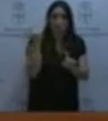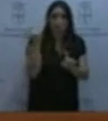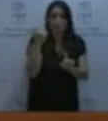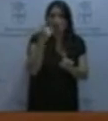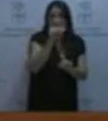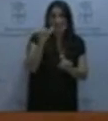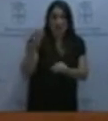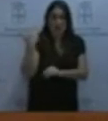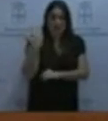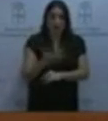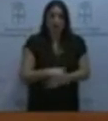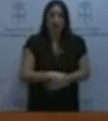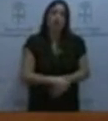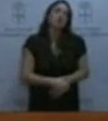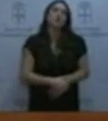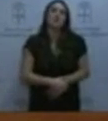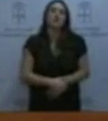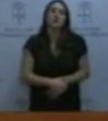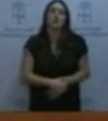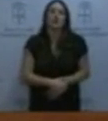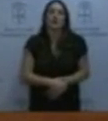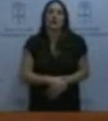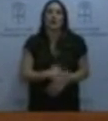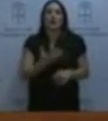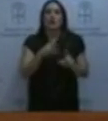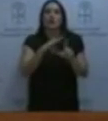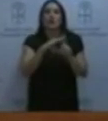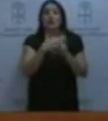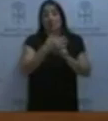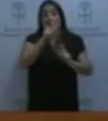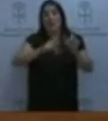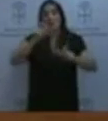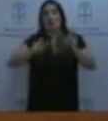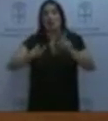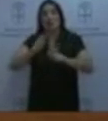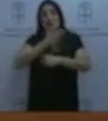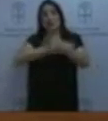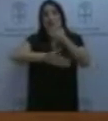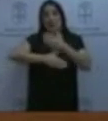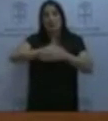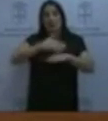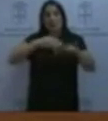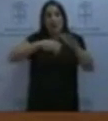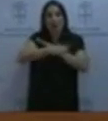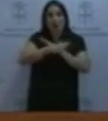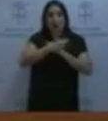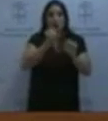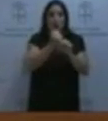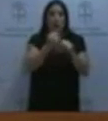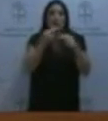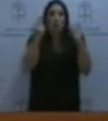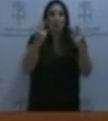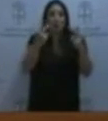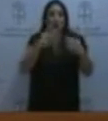unas semanas. Un ejemplo de la situación de las personas con diversidad funcional y en el acceso a la función pública es la batalla